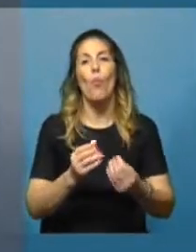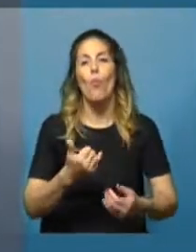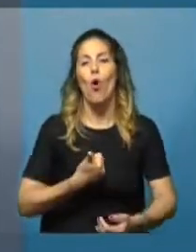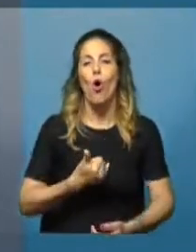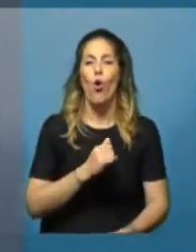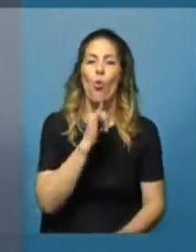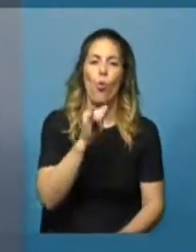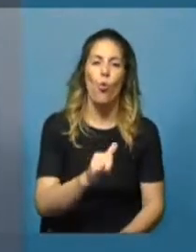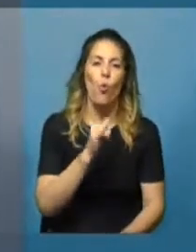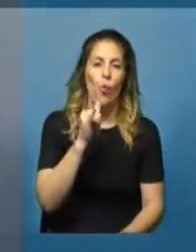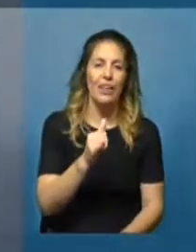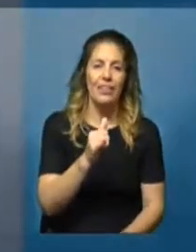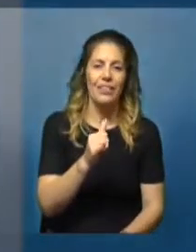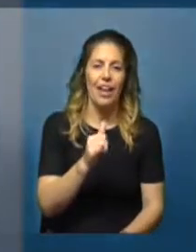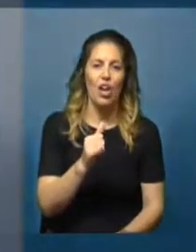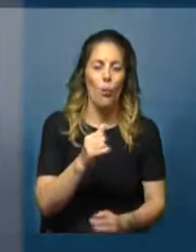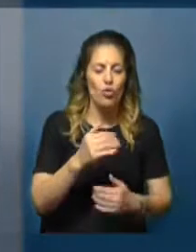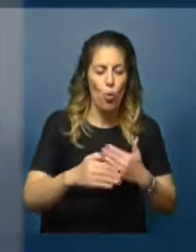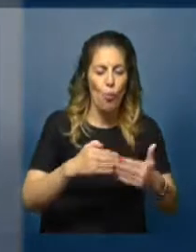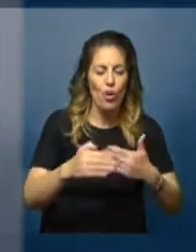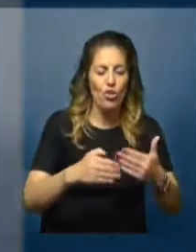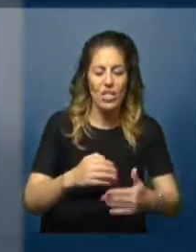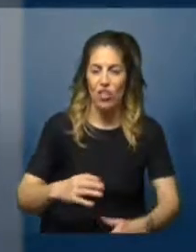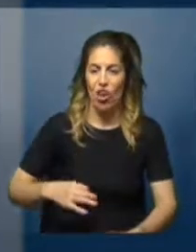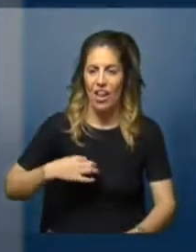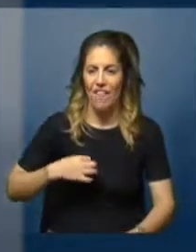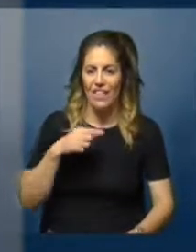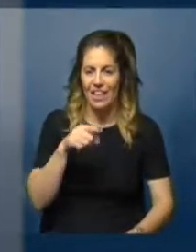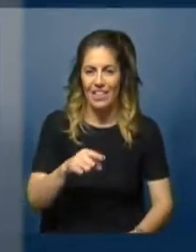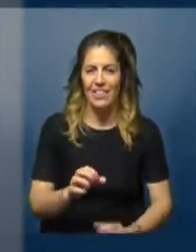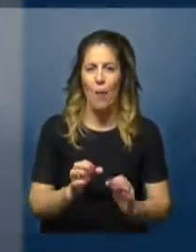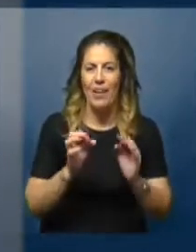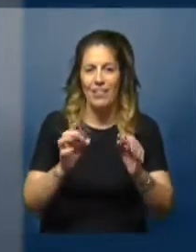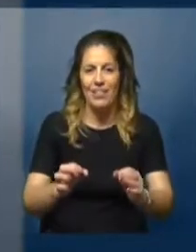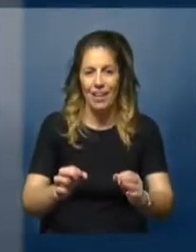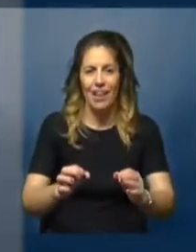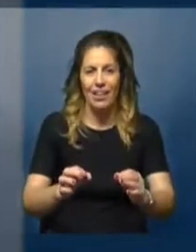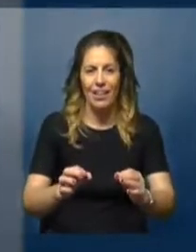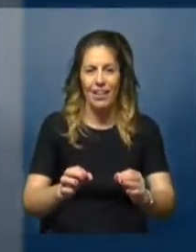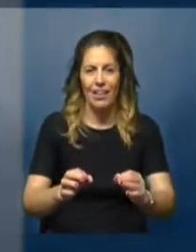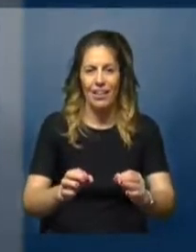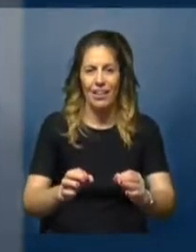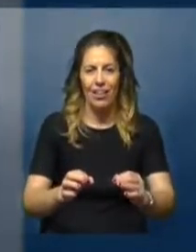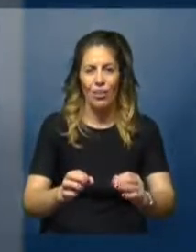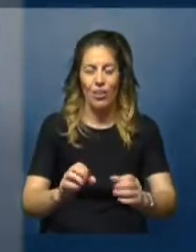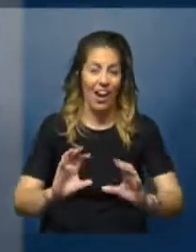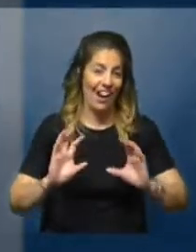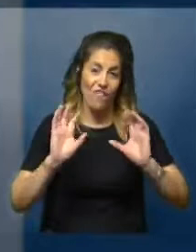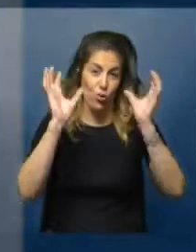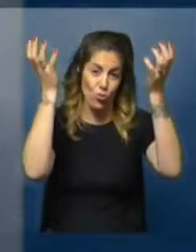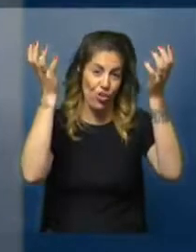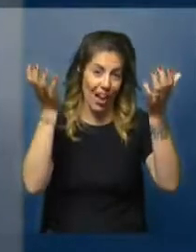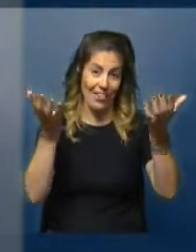cómo es todo un proceso de la vida de ella para llegar a hacer una Revolucionaria